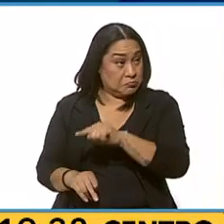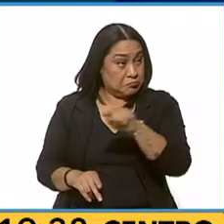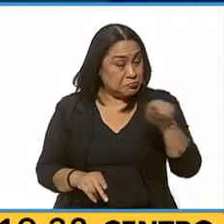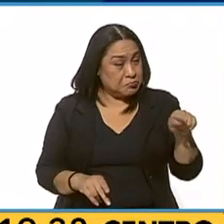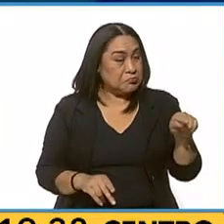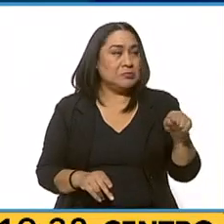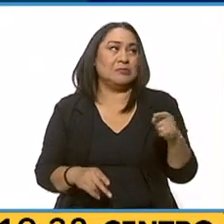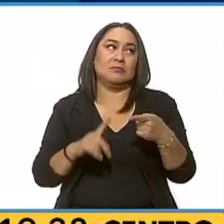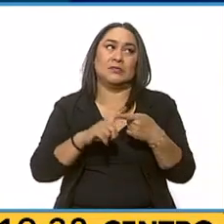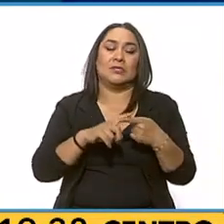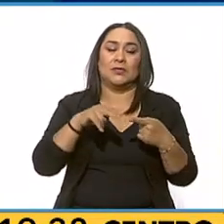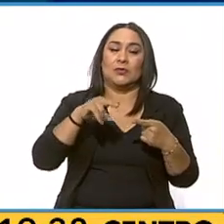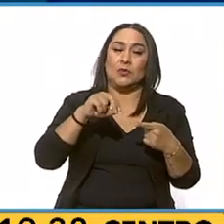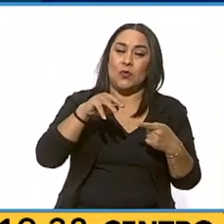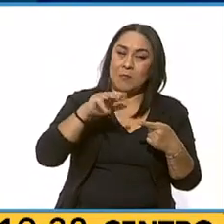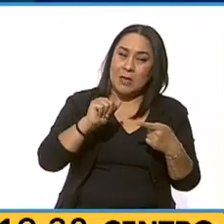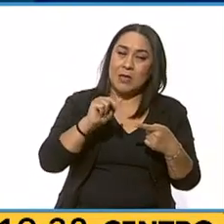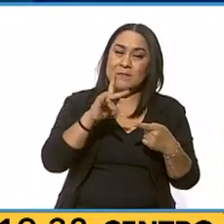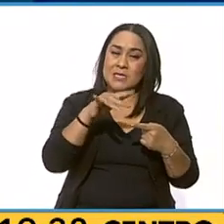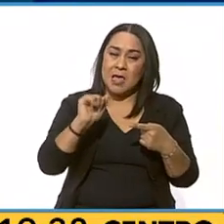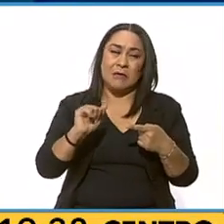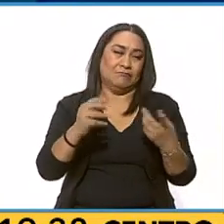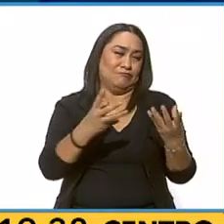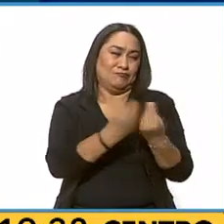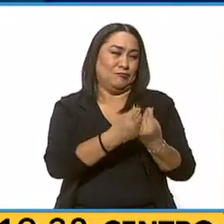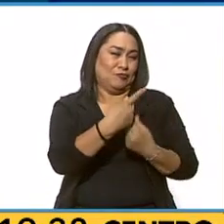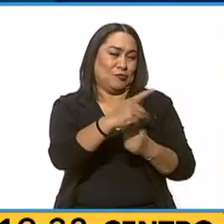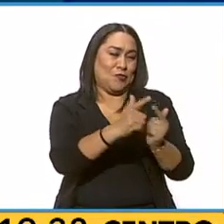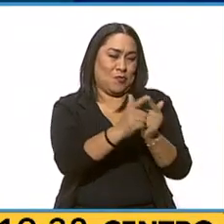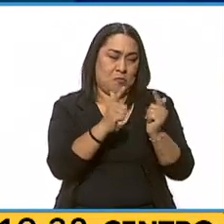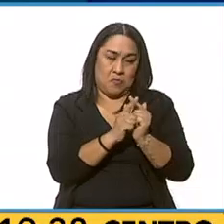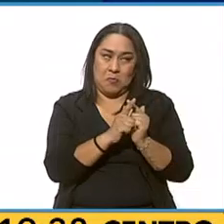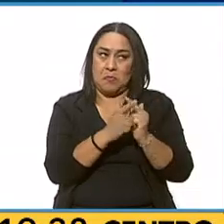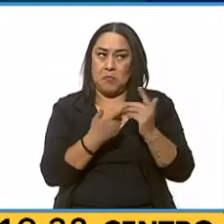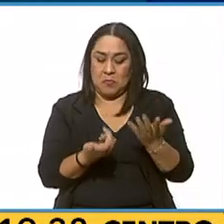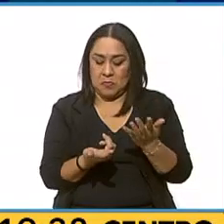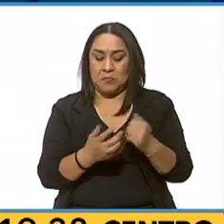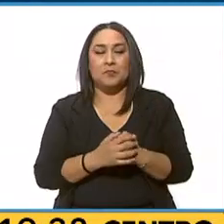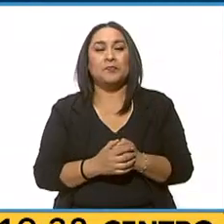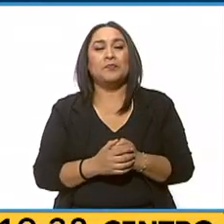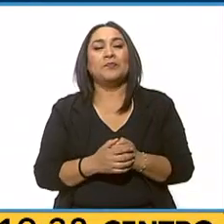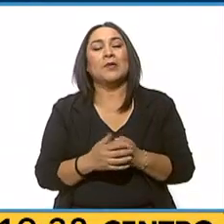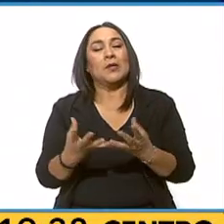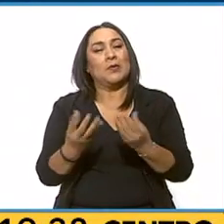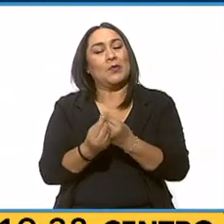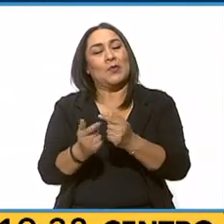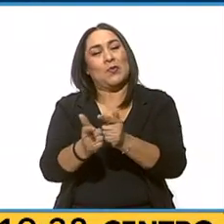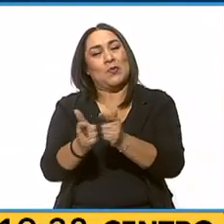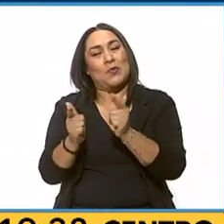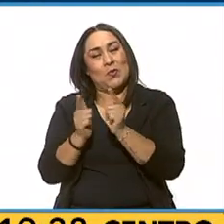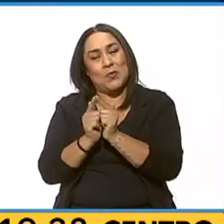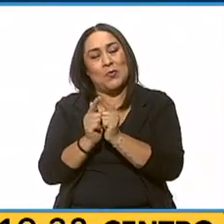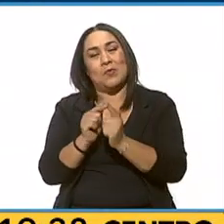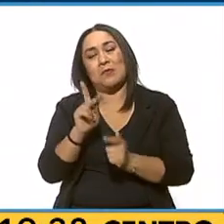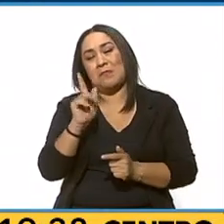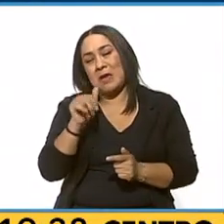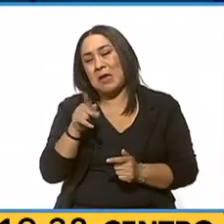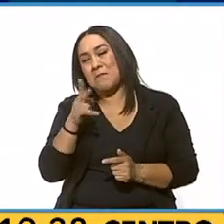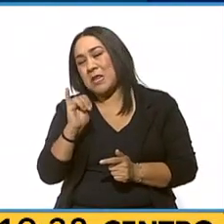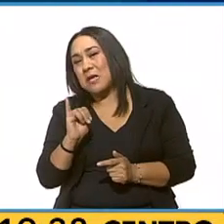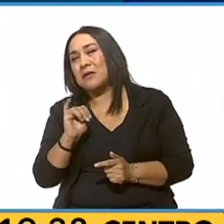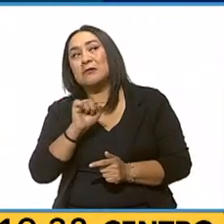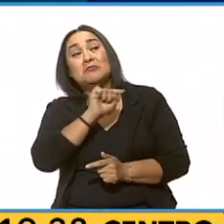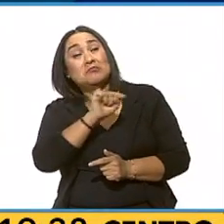Norma Piña y su grupo, la oposición, los